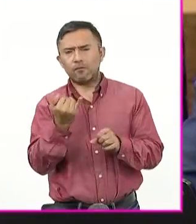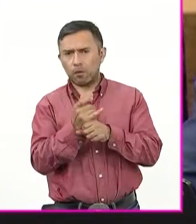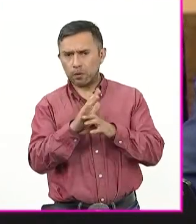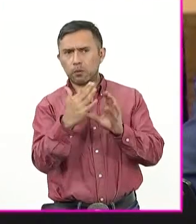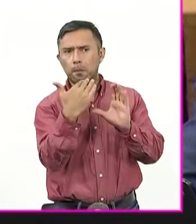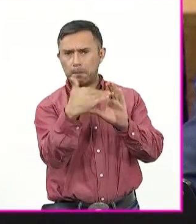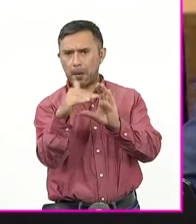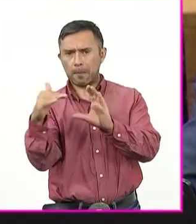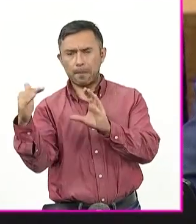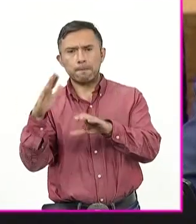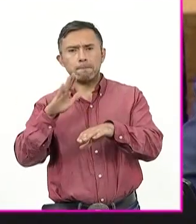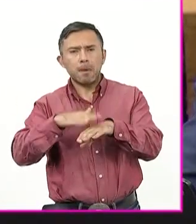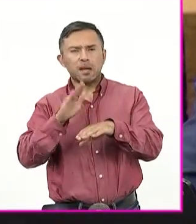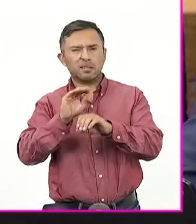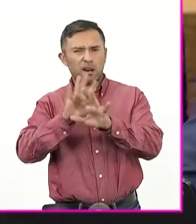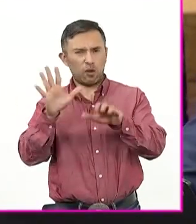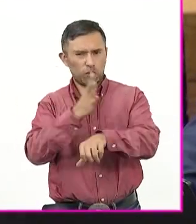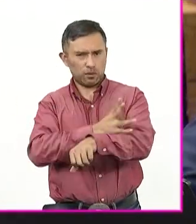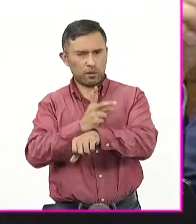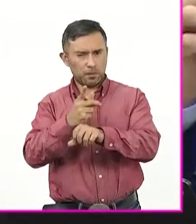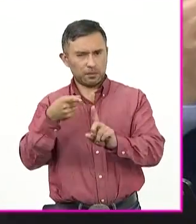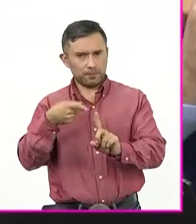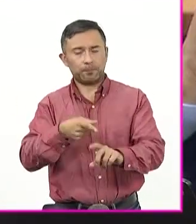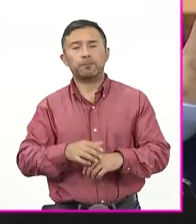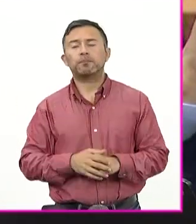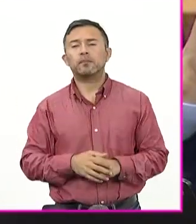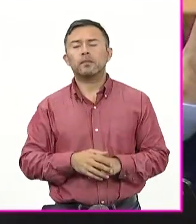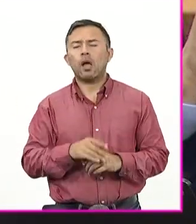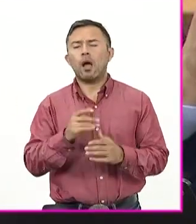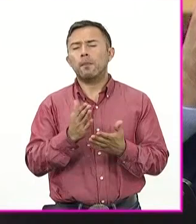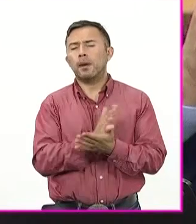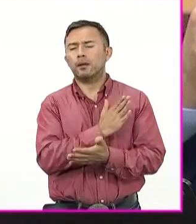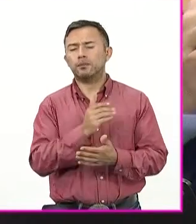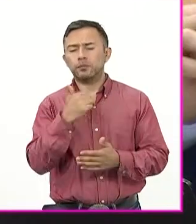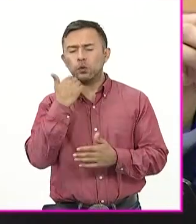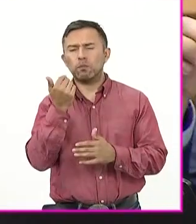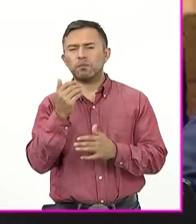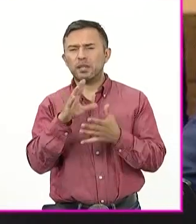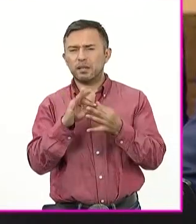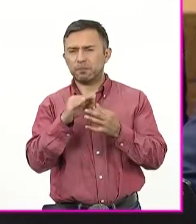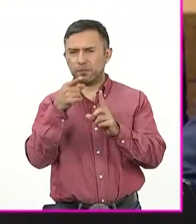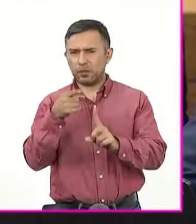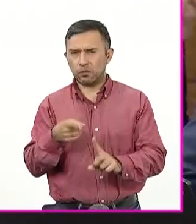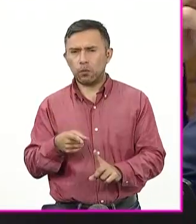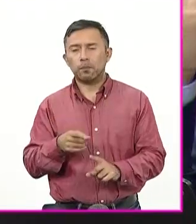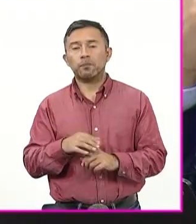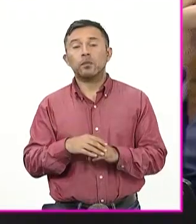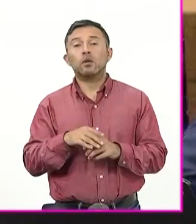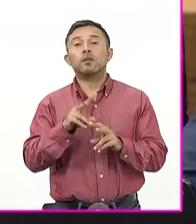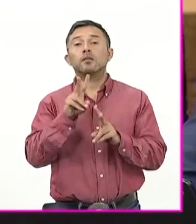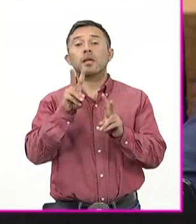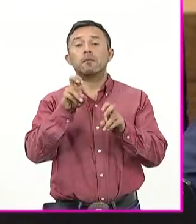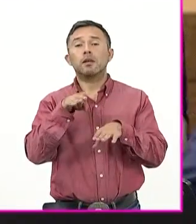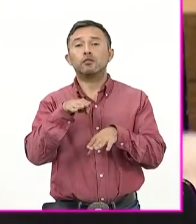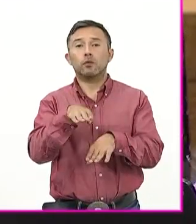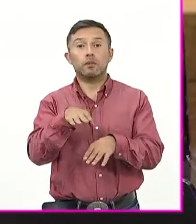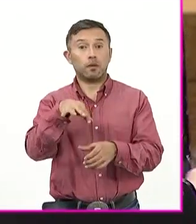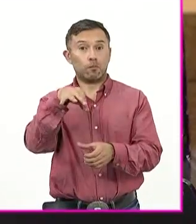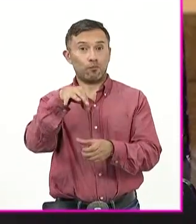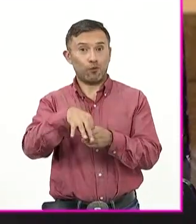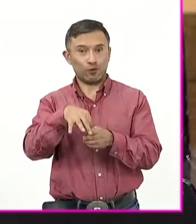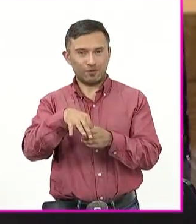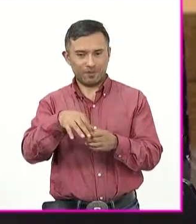Quisiera ahora referirme rápidamente a algunas de las observaciones puntuales. Por lo que hace al voto de los mexicanos residentes en el